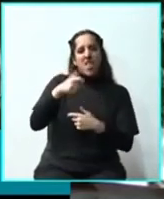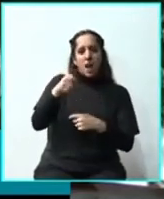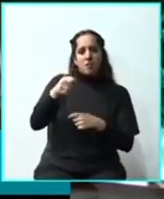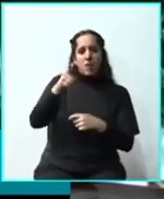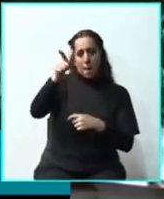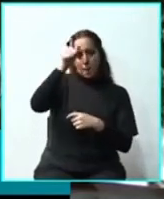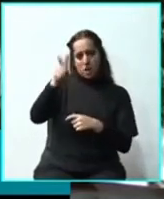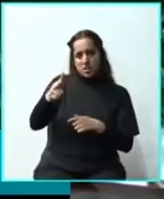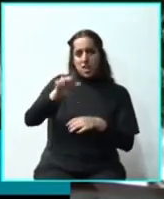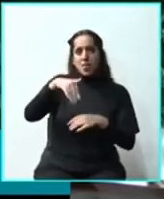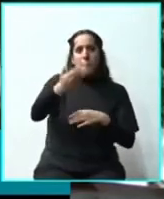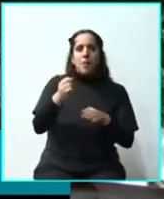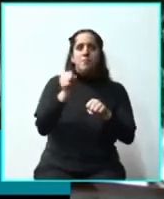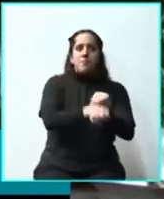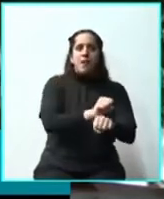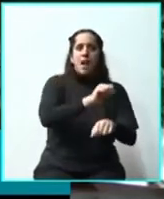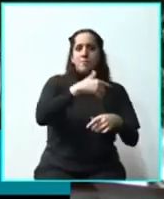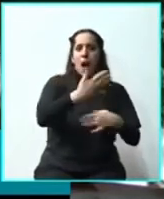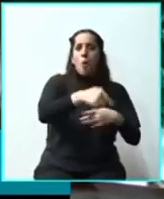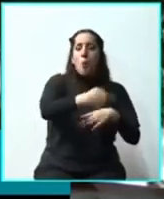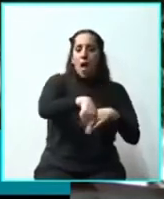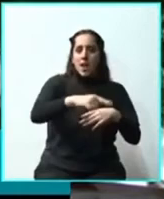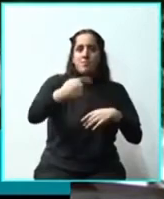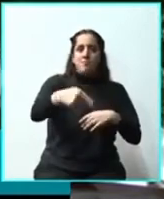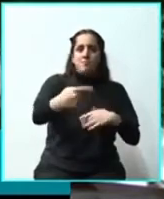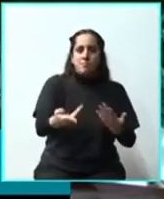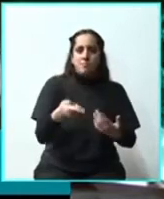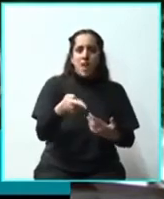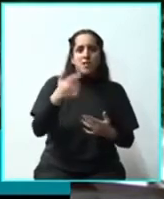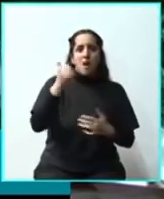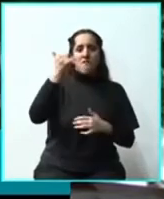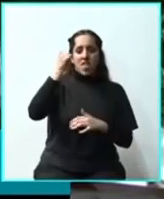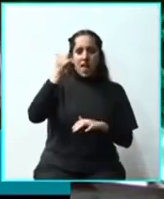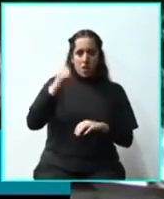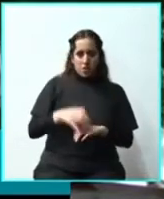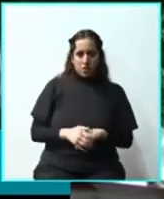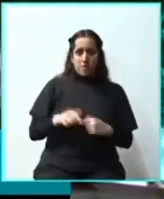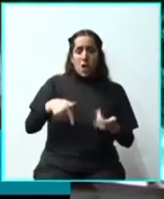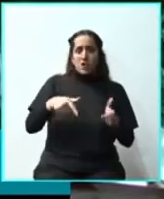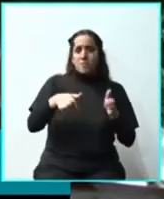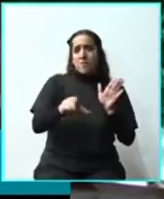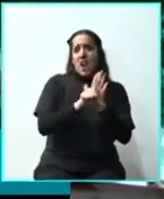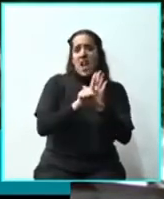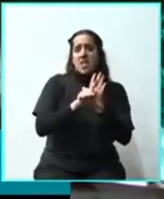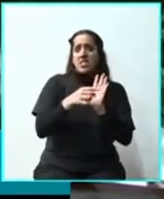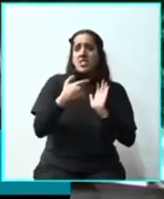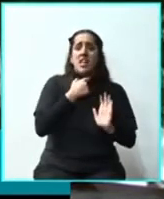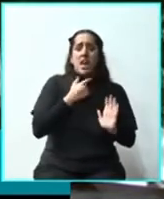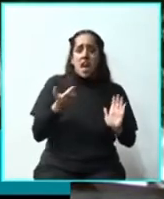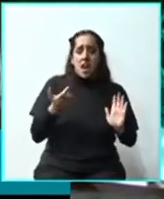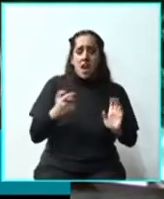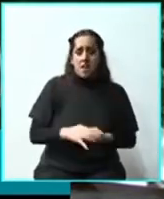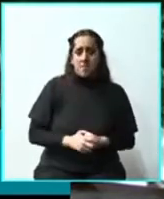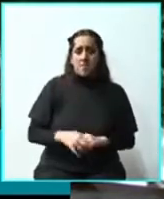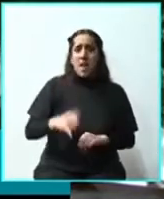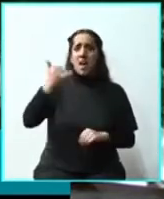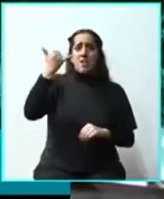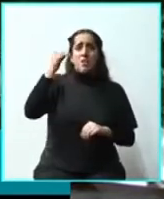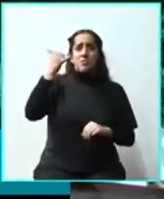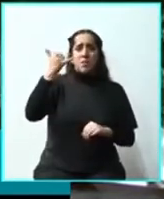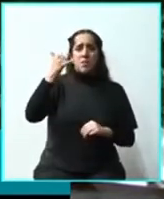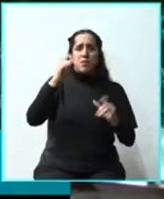varias cuadras después. Todo ese seguimiento lo hicieron con el sistema que hoy se pretende legalizar. Hermoso uso de los